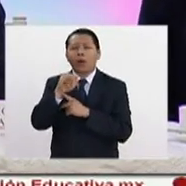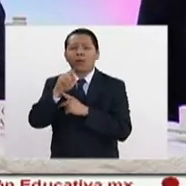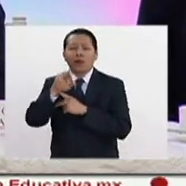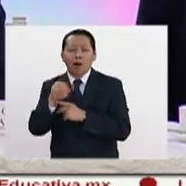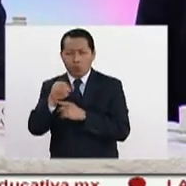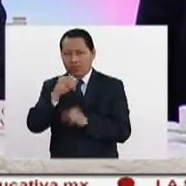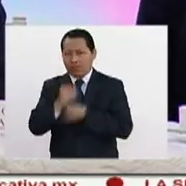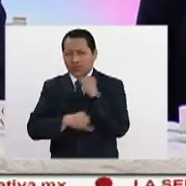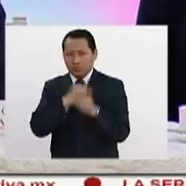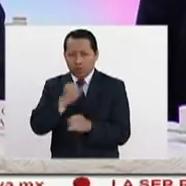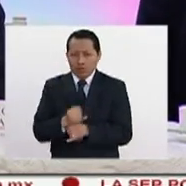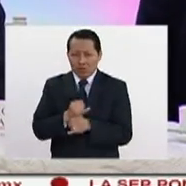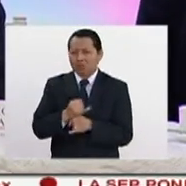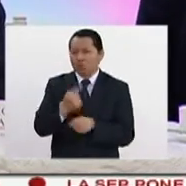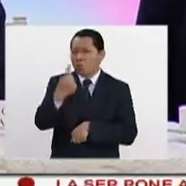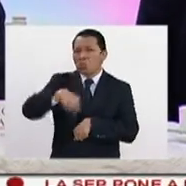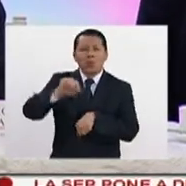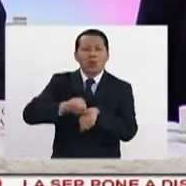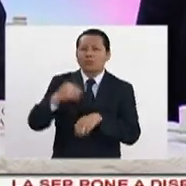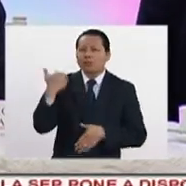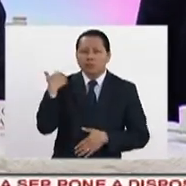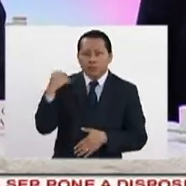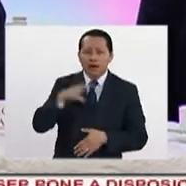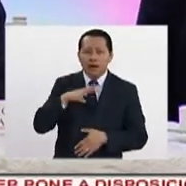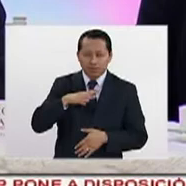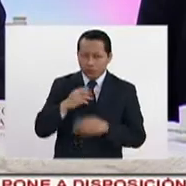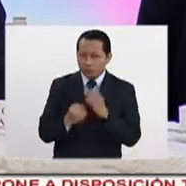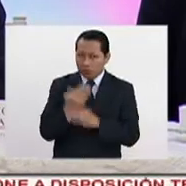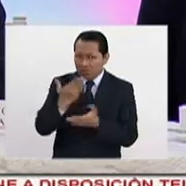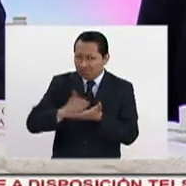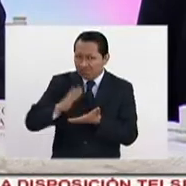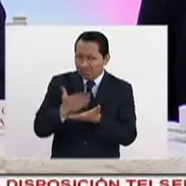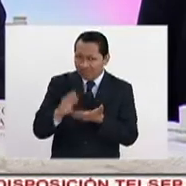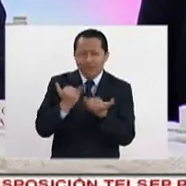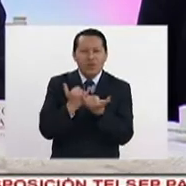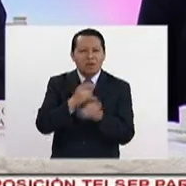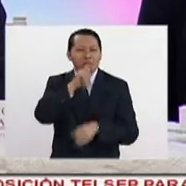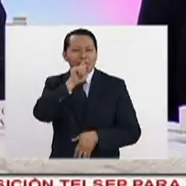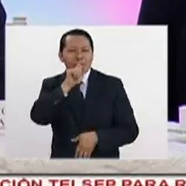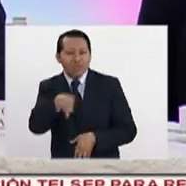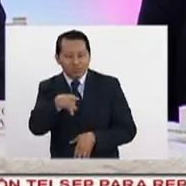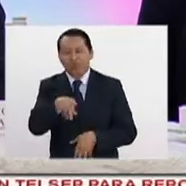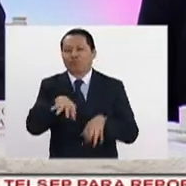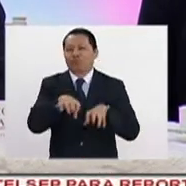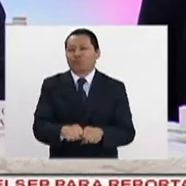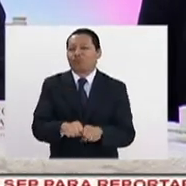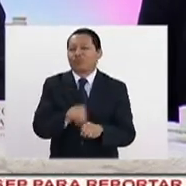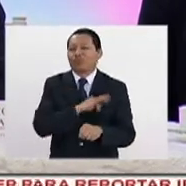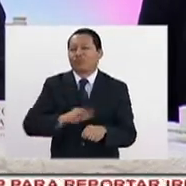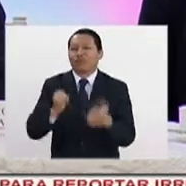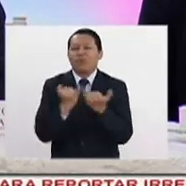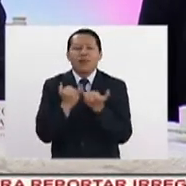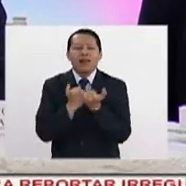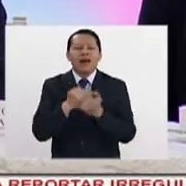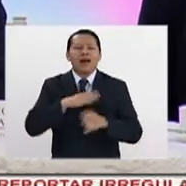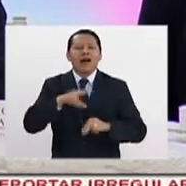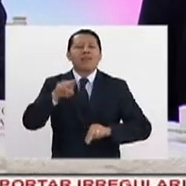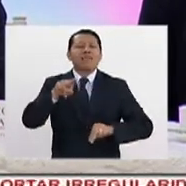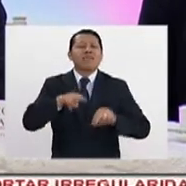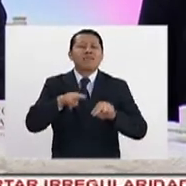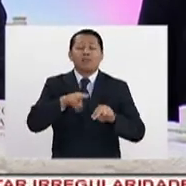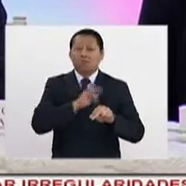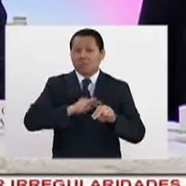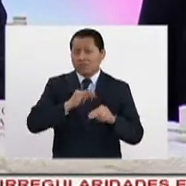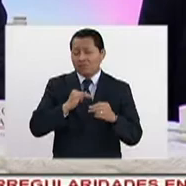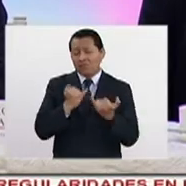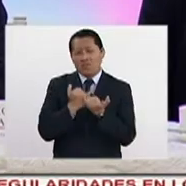Internacional recientemente, la semana pasada. Y los fondos de estabilización están en niveles